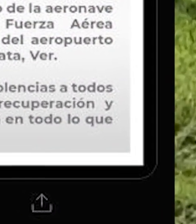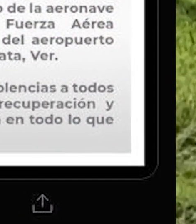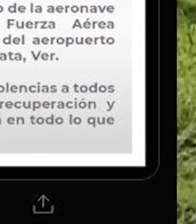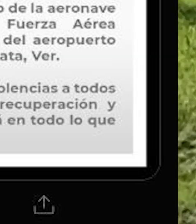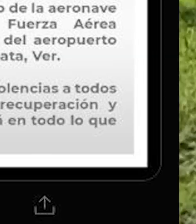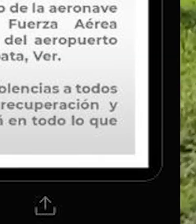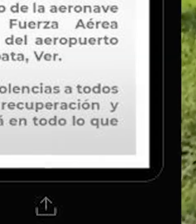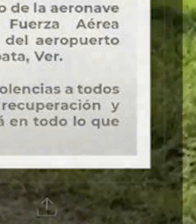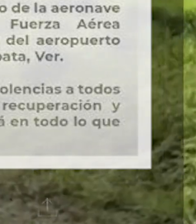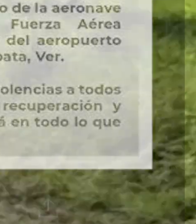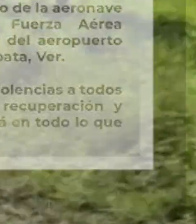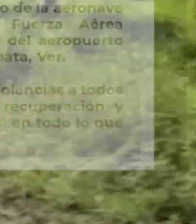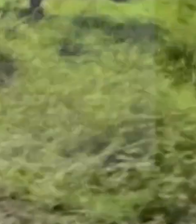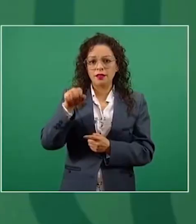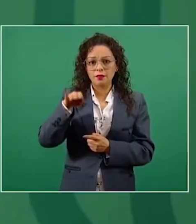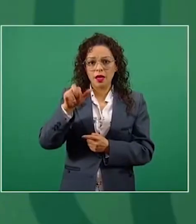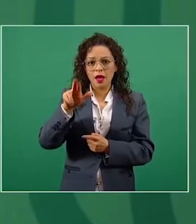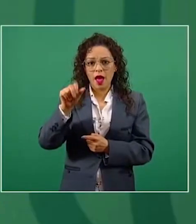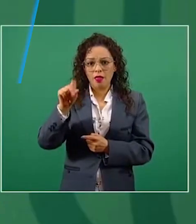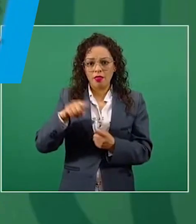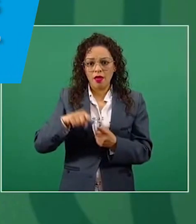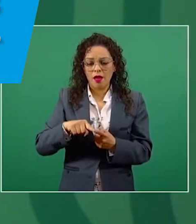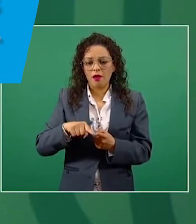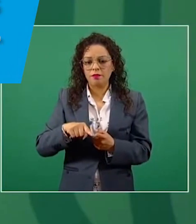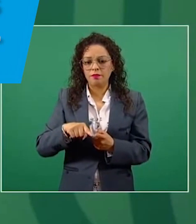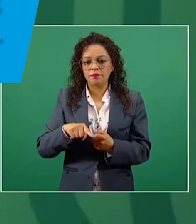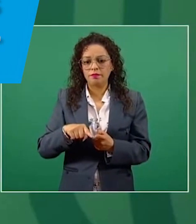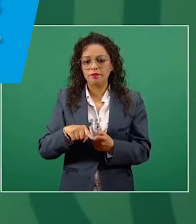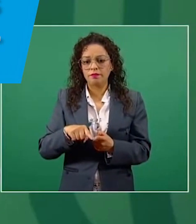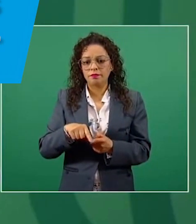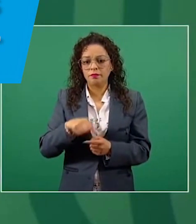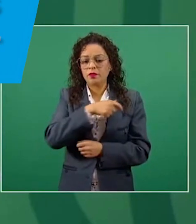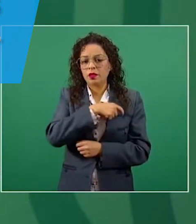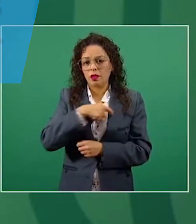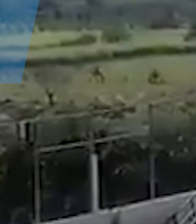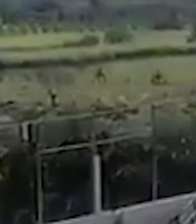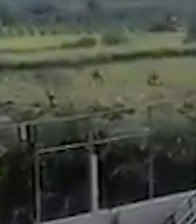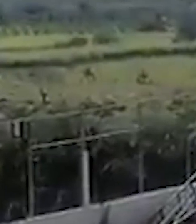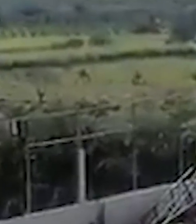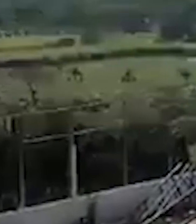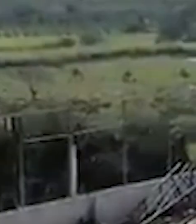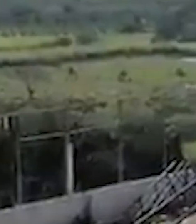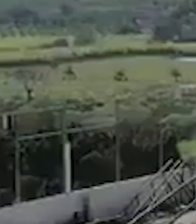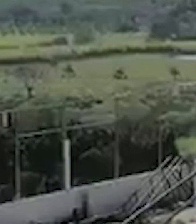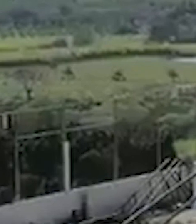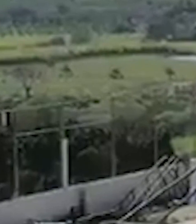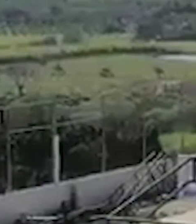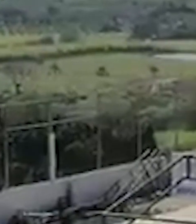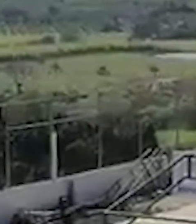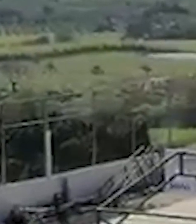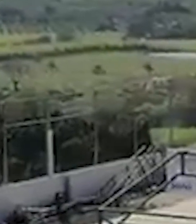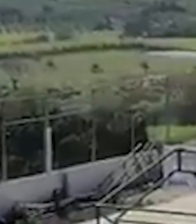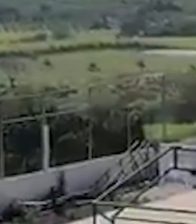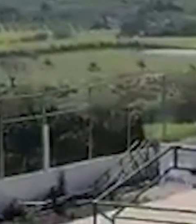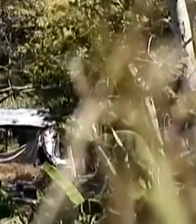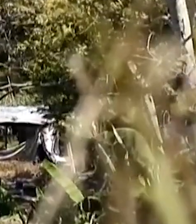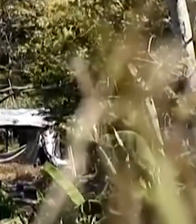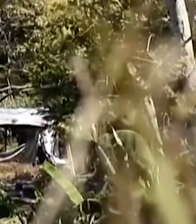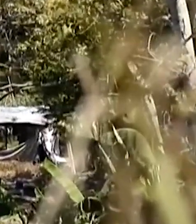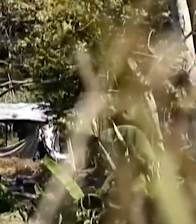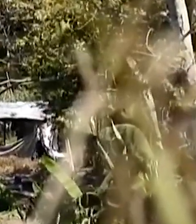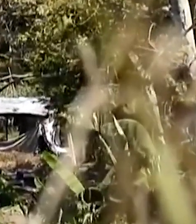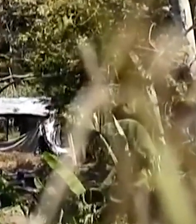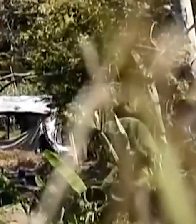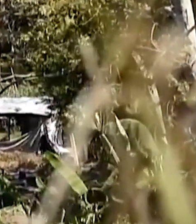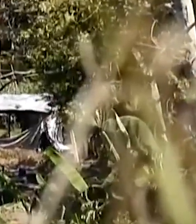elementos que murieron en el accidente aéreo. Por su parte, el presidente Andrés Manuel López Obrador lamentó la muerte de los 6 militares tras desplomarse